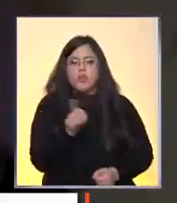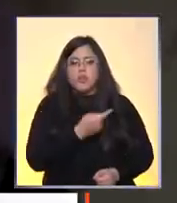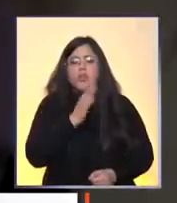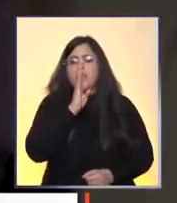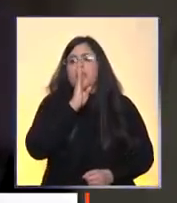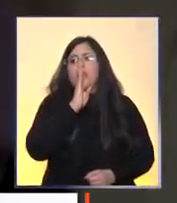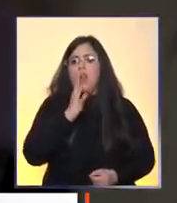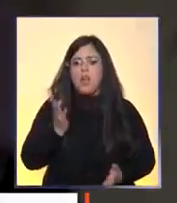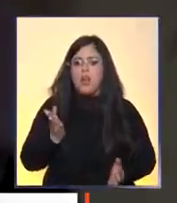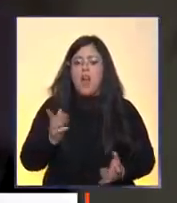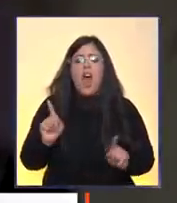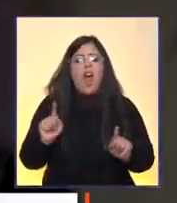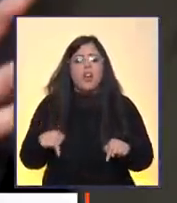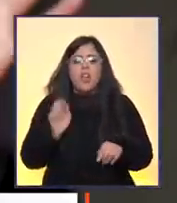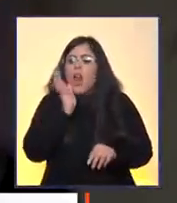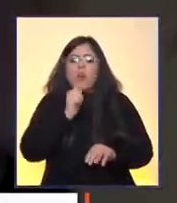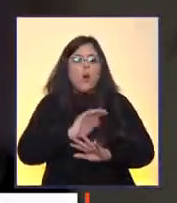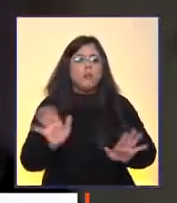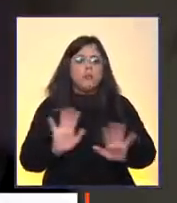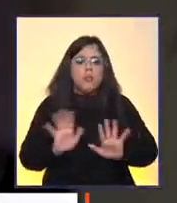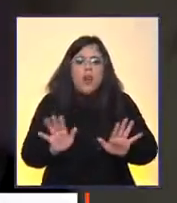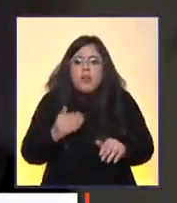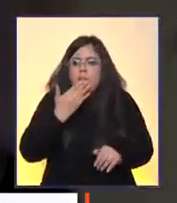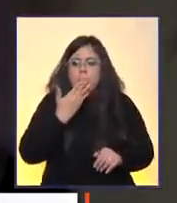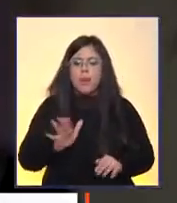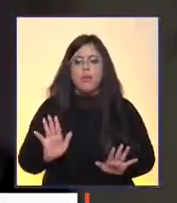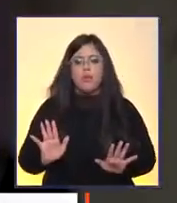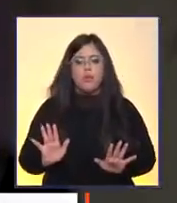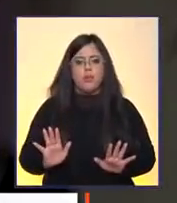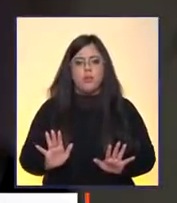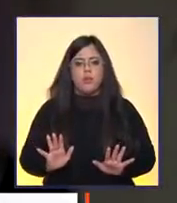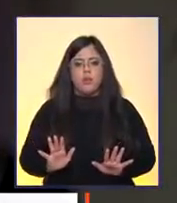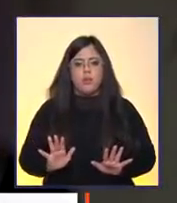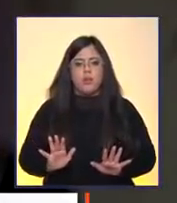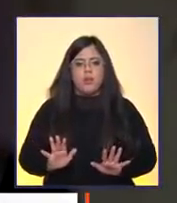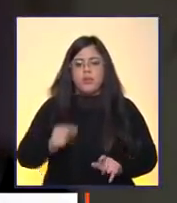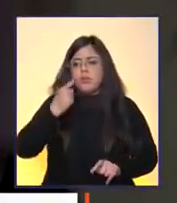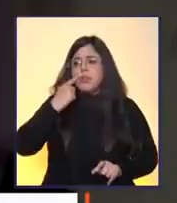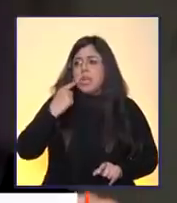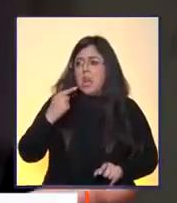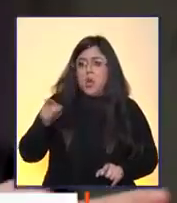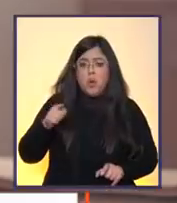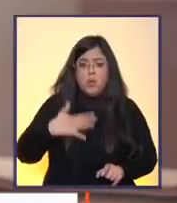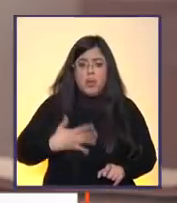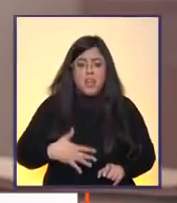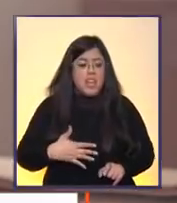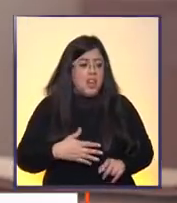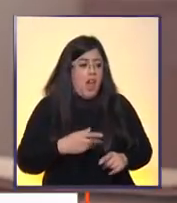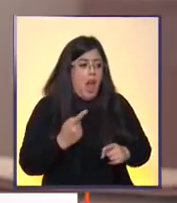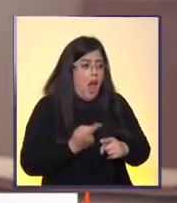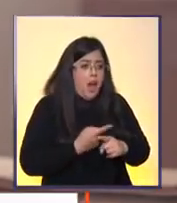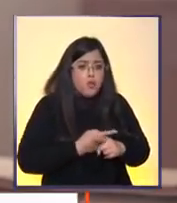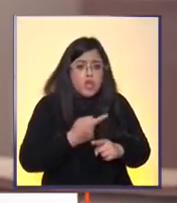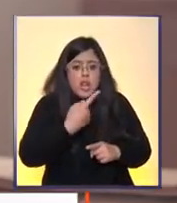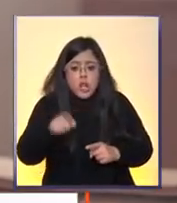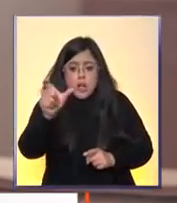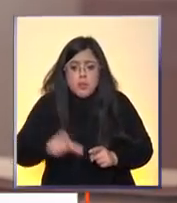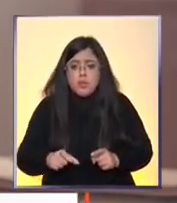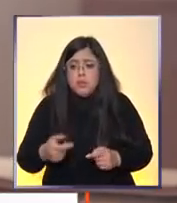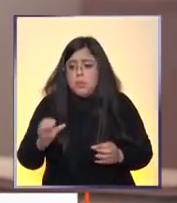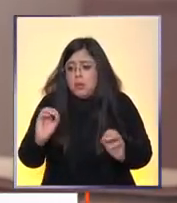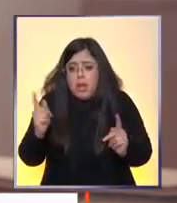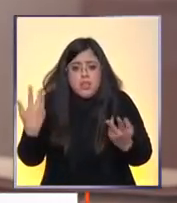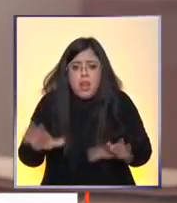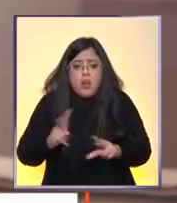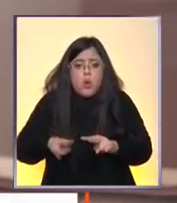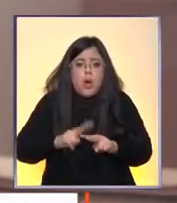aquí no pasó nada y que las cosas hubiesen pasado como pasaron y si que este tipo se hubiese querido aprovechar de otra lo hubiese hecho. A pesar que la sentencia acreditó los